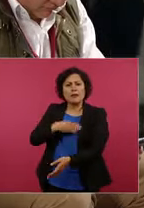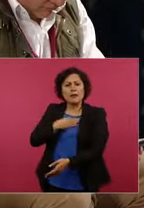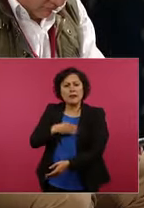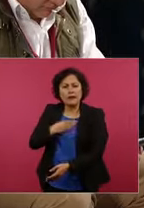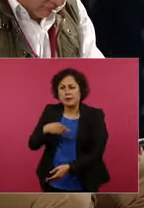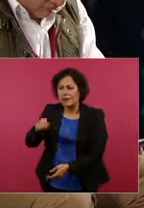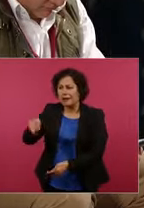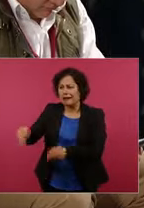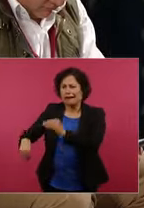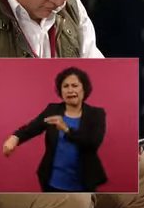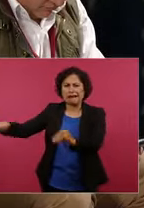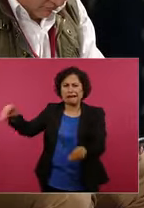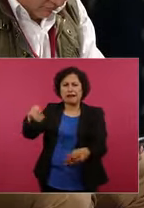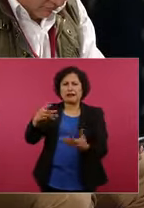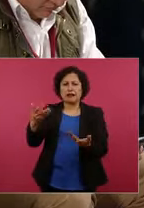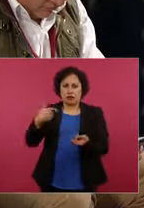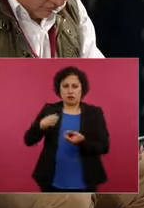todo.